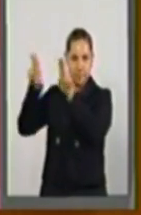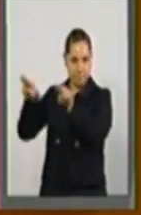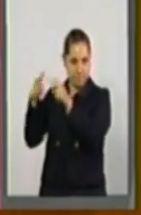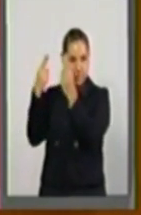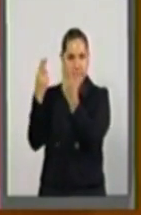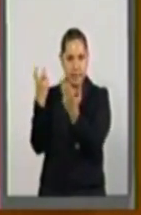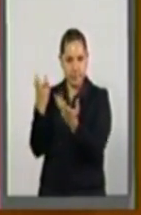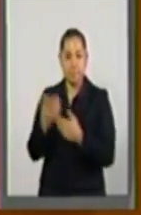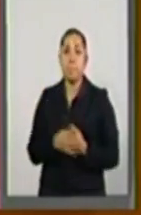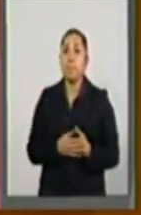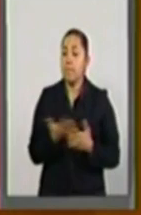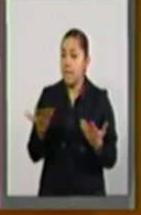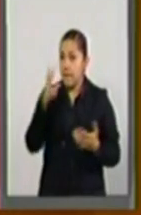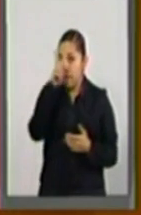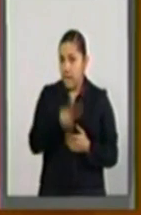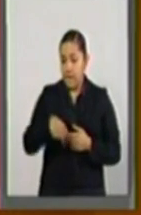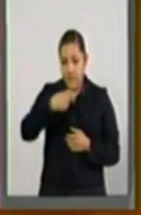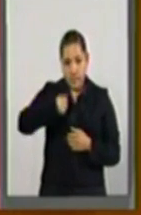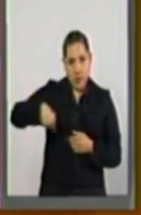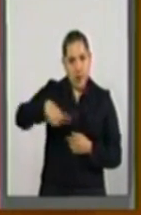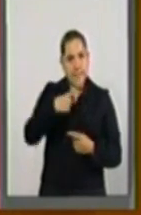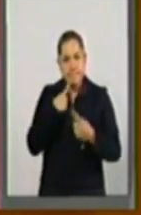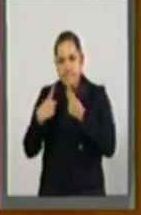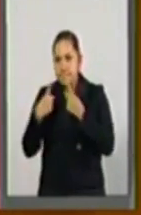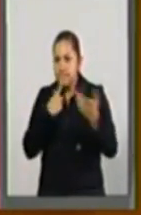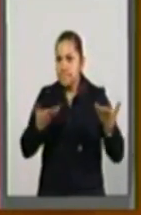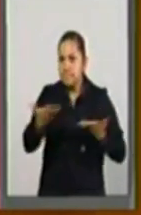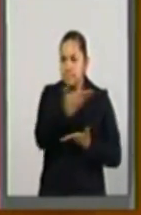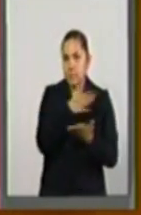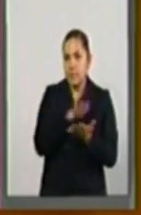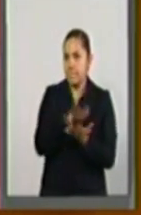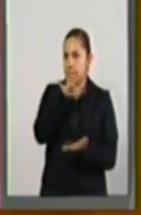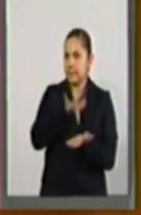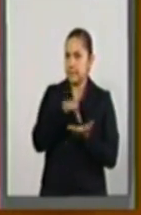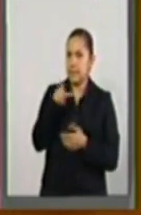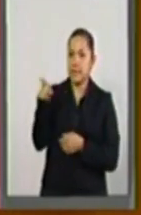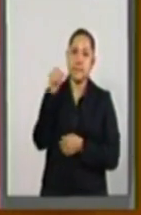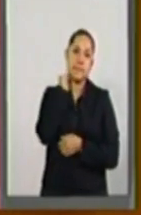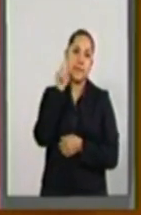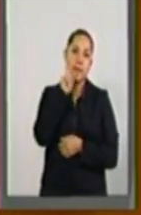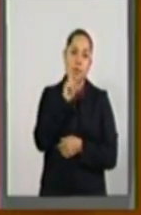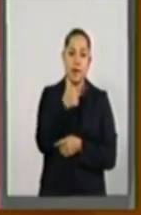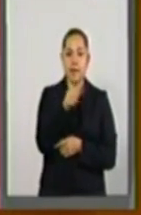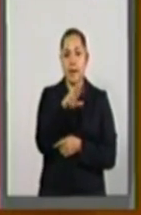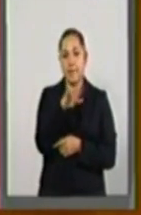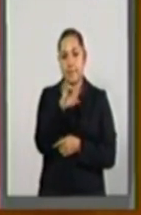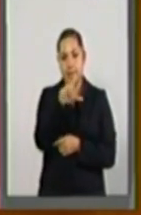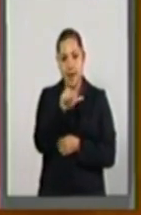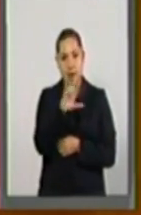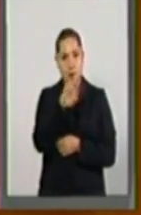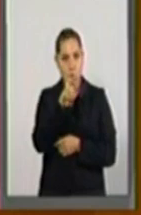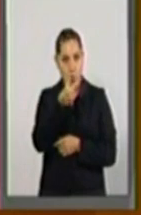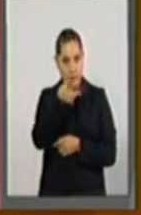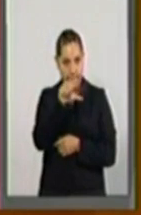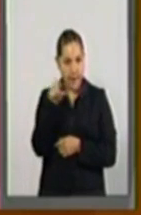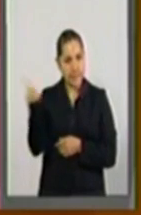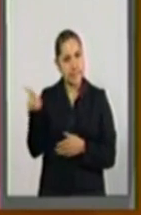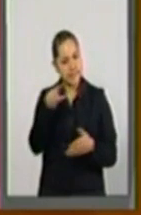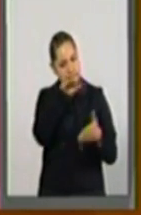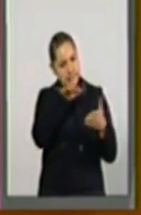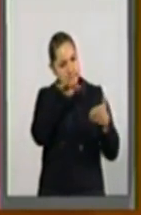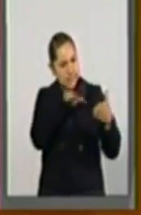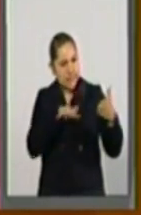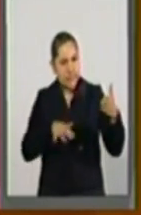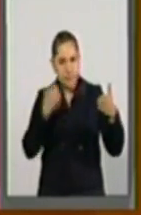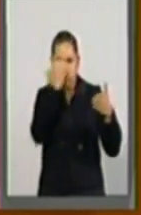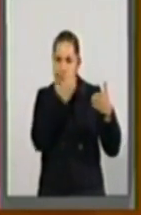el estudio y planteamiento de mi compañera senadora, doña Gabriela Cuevas Barrón, para revisar con puntualidad el texto aprobado